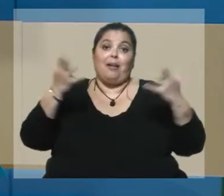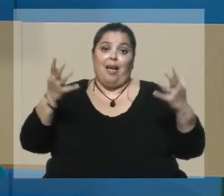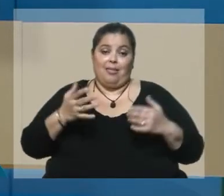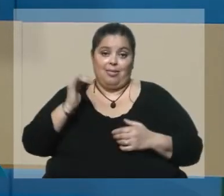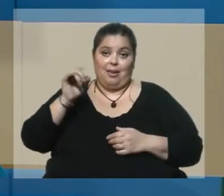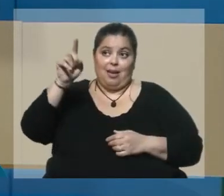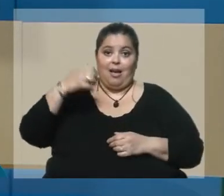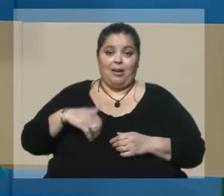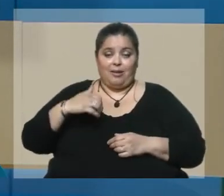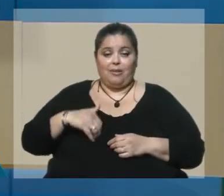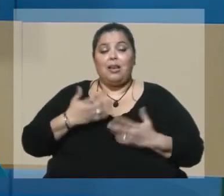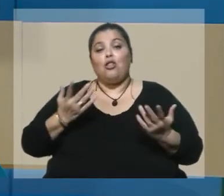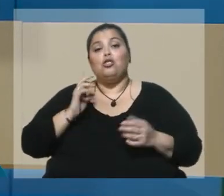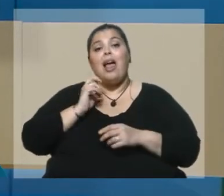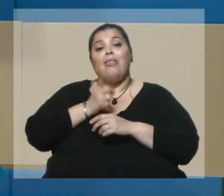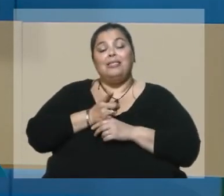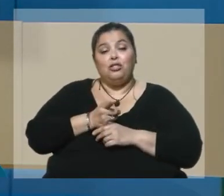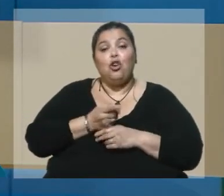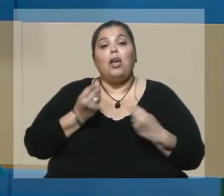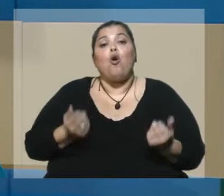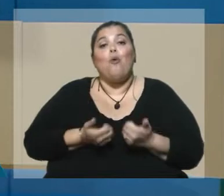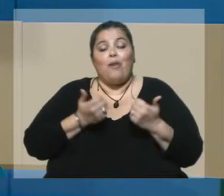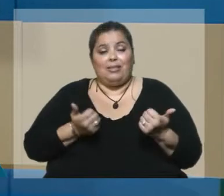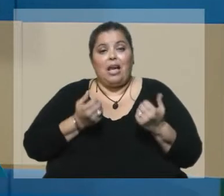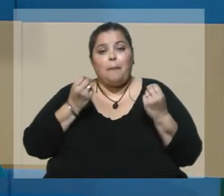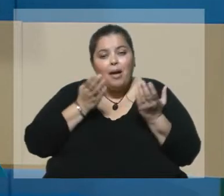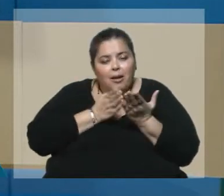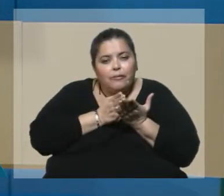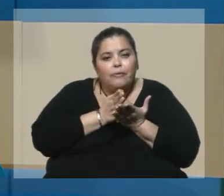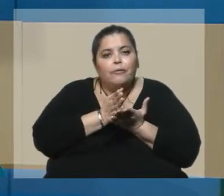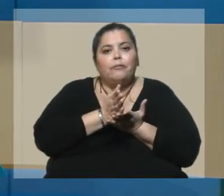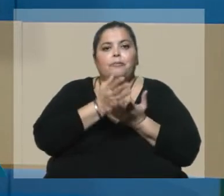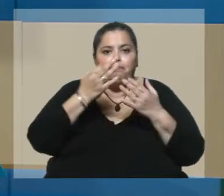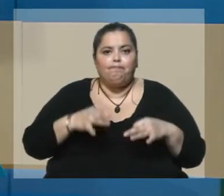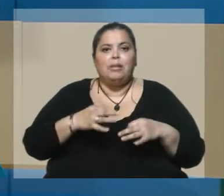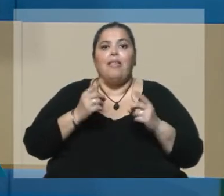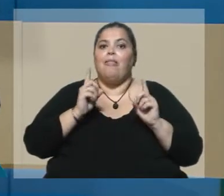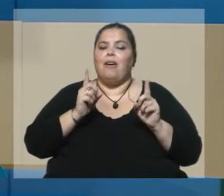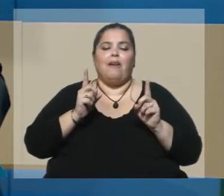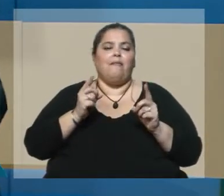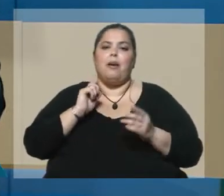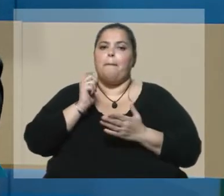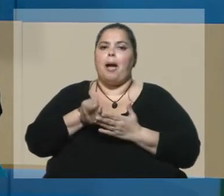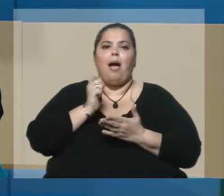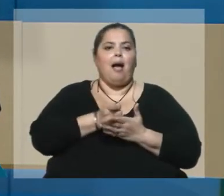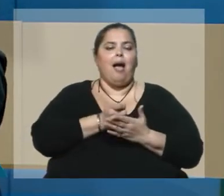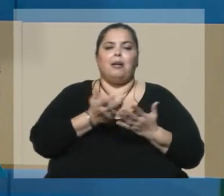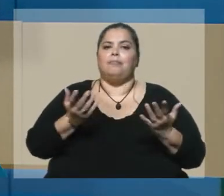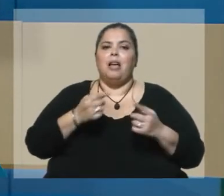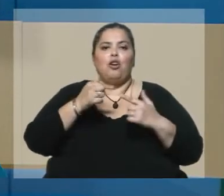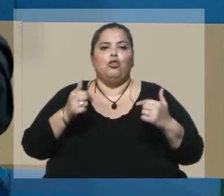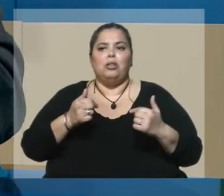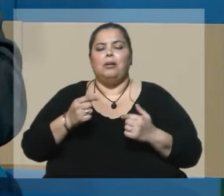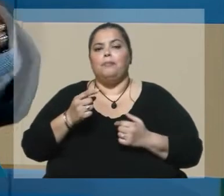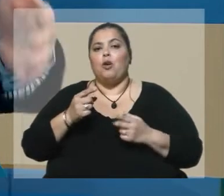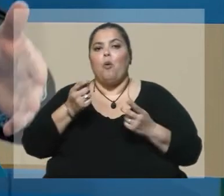las decisiones a tomar para encausar esa situación requieren necesariamente de pagar costos en el corto plazo que